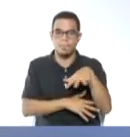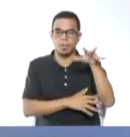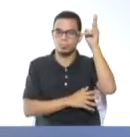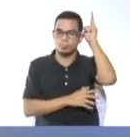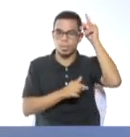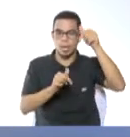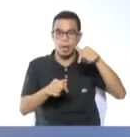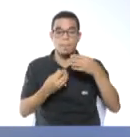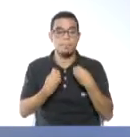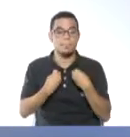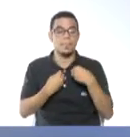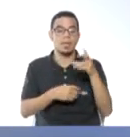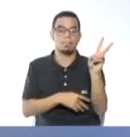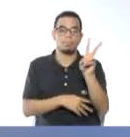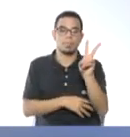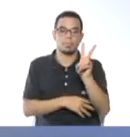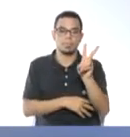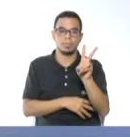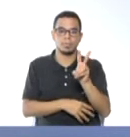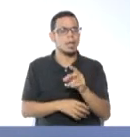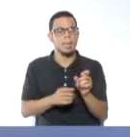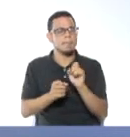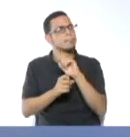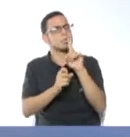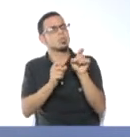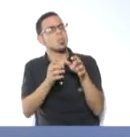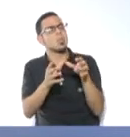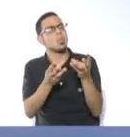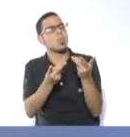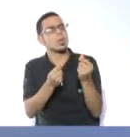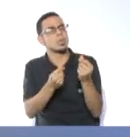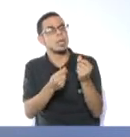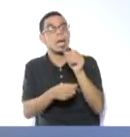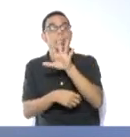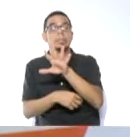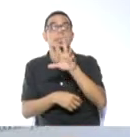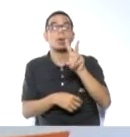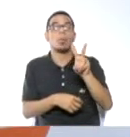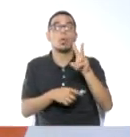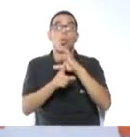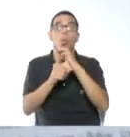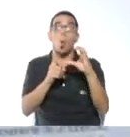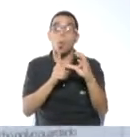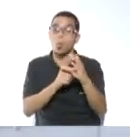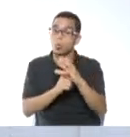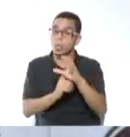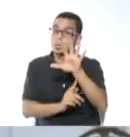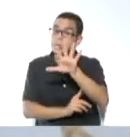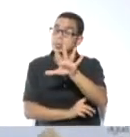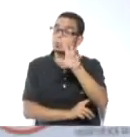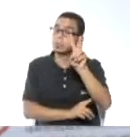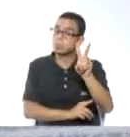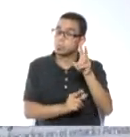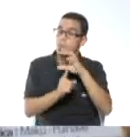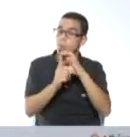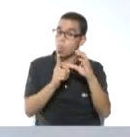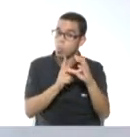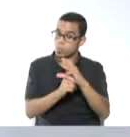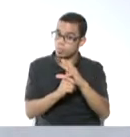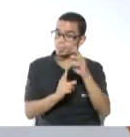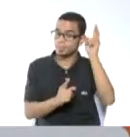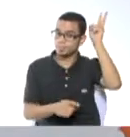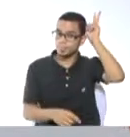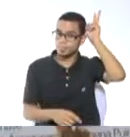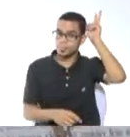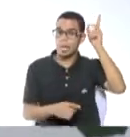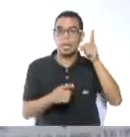en Venezuela. Wow. Y también una ¿cuántos son aproximadamente? Alrededor de 52 culturas milenarias, que cada cultura